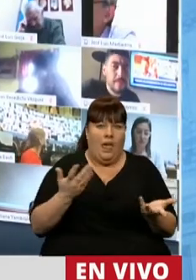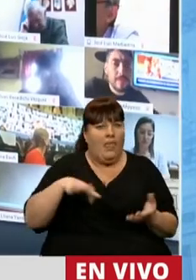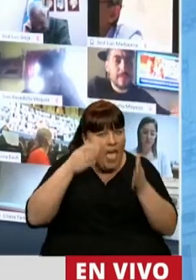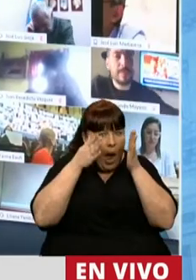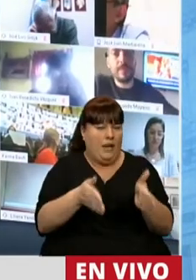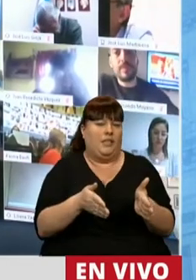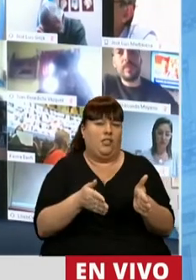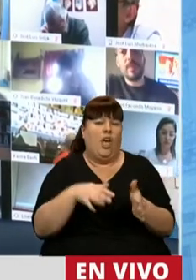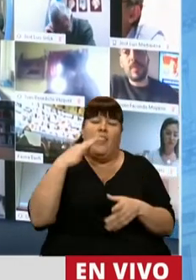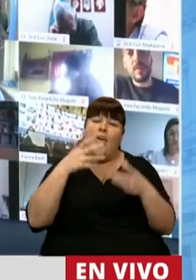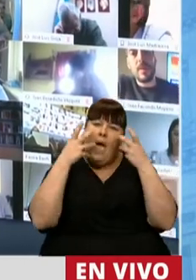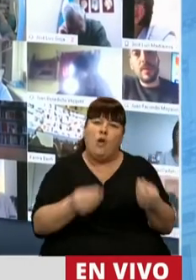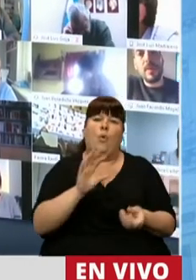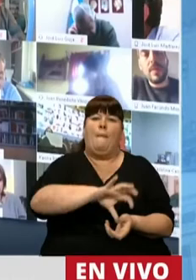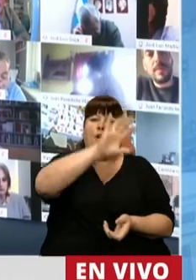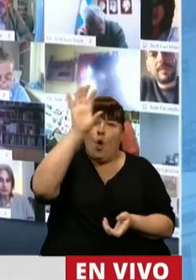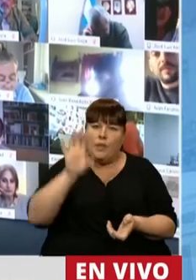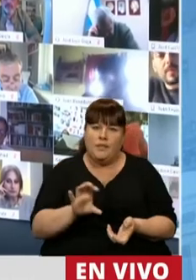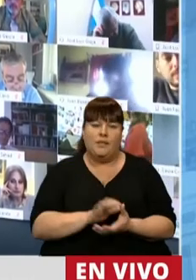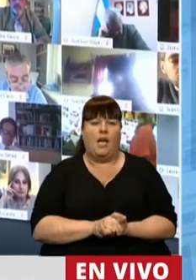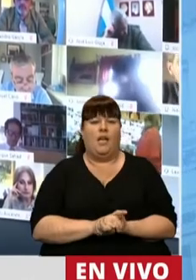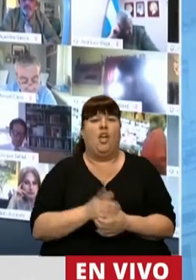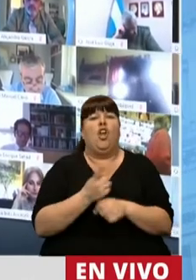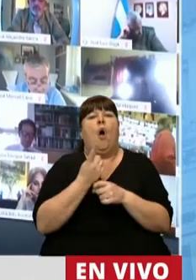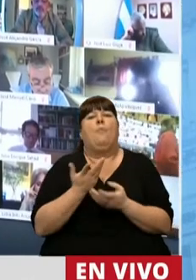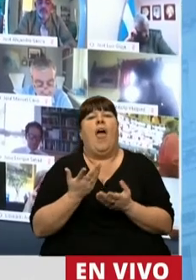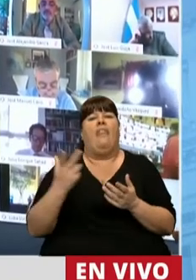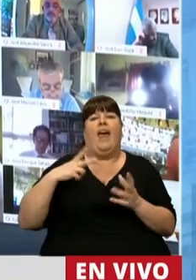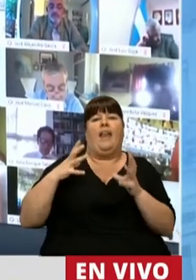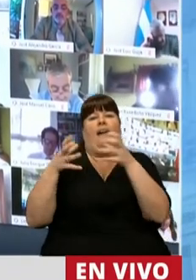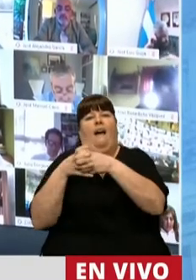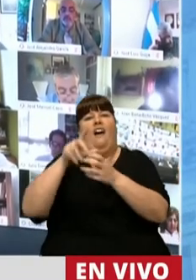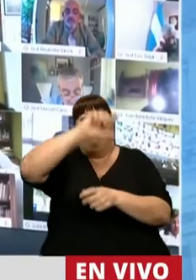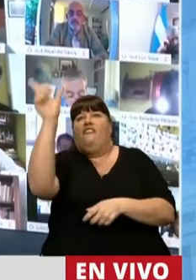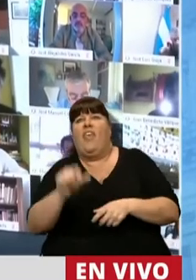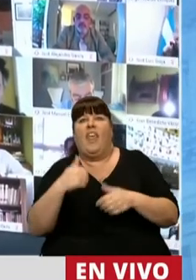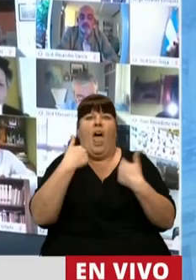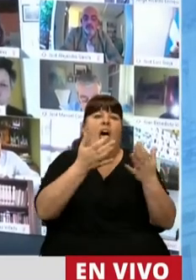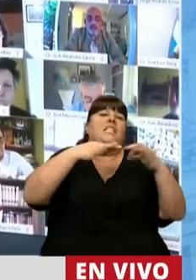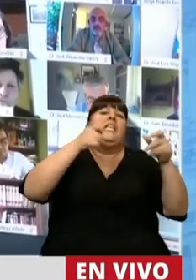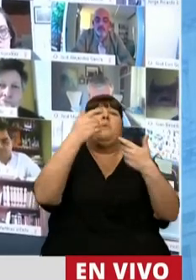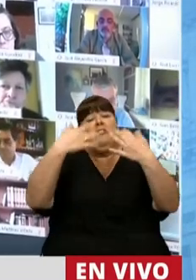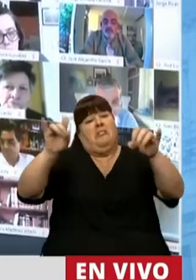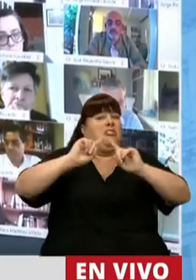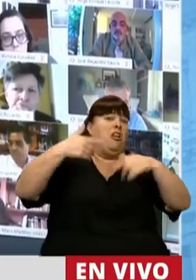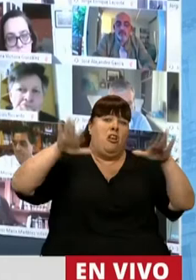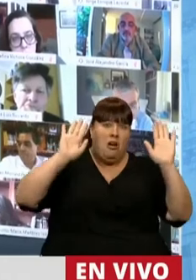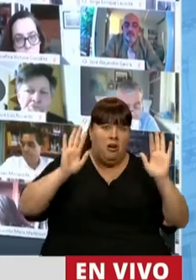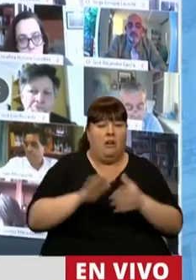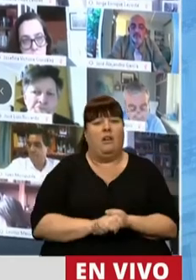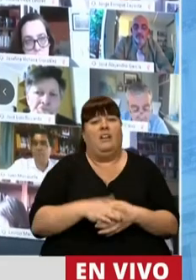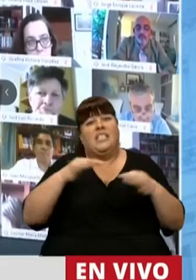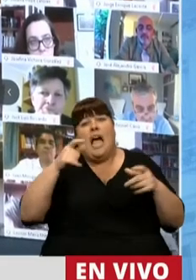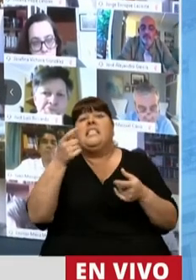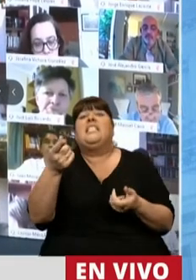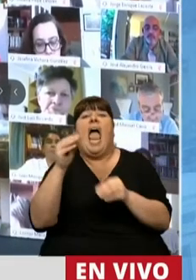desentendido. Tiene que auxiliar a las provincias. No puede haber un neoliberalismo federal que sálvese quien pueda, que el que puede se